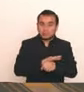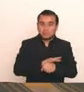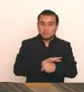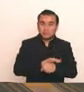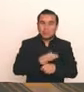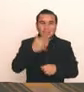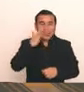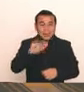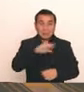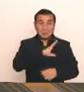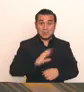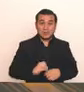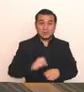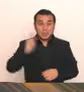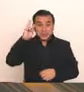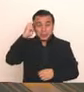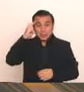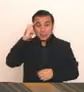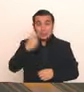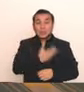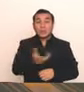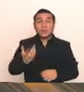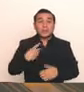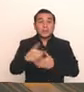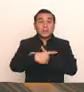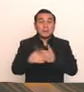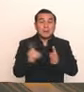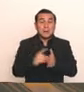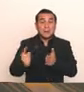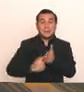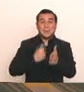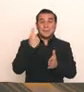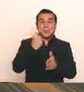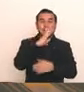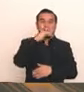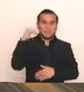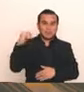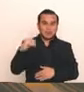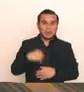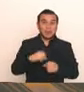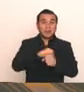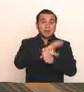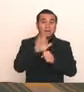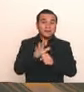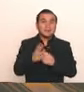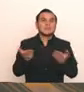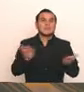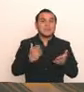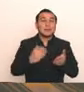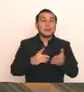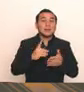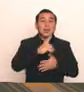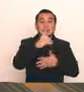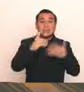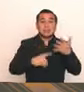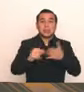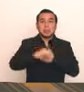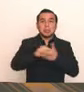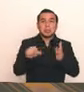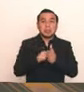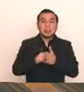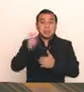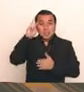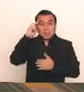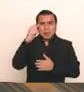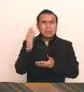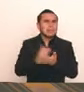está grado se convertiría según la mayoría diputados en el primer país del mundo que más del corona libros por decreto la iniciativa al declarar que no